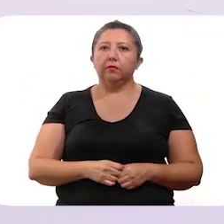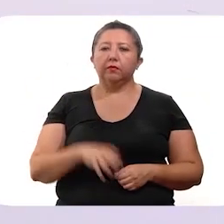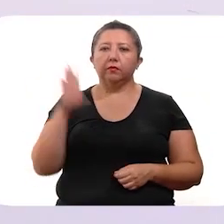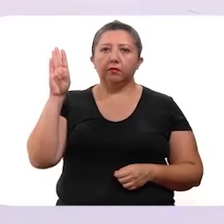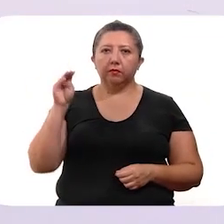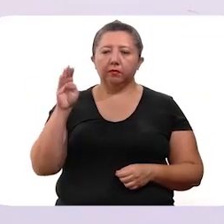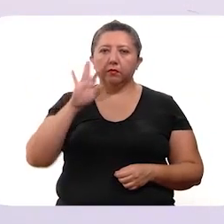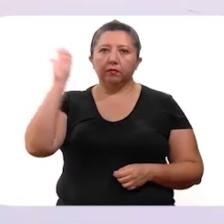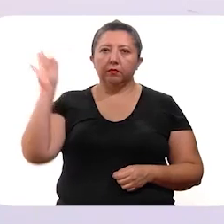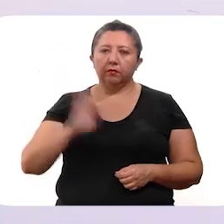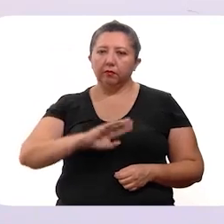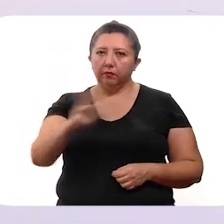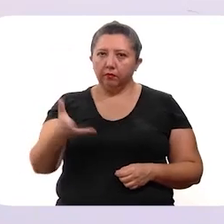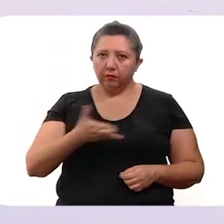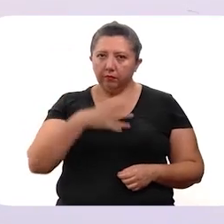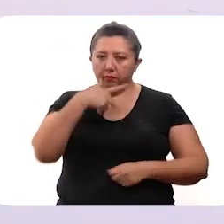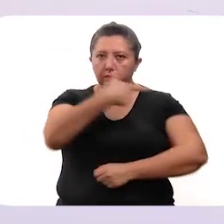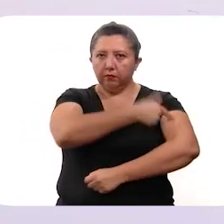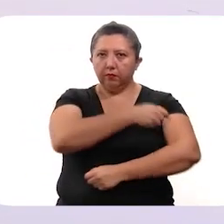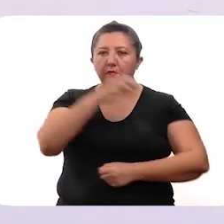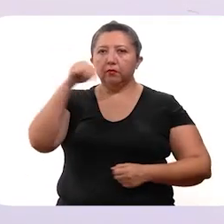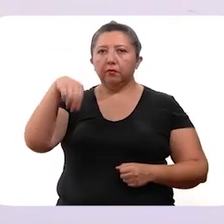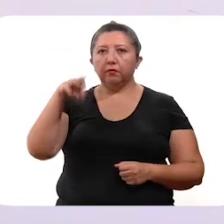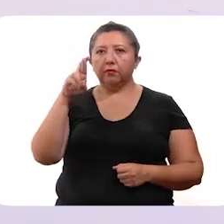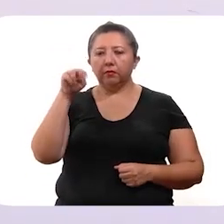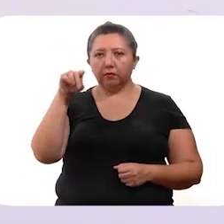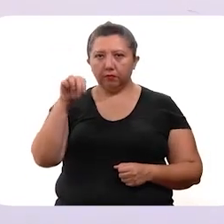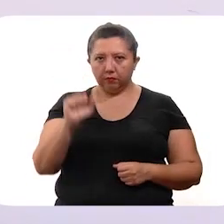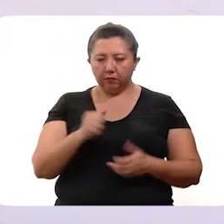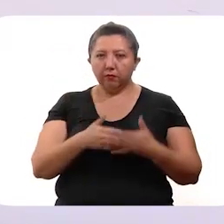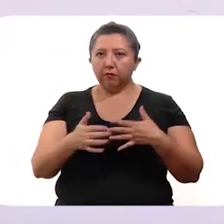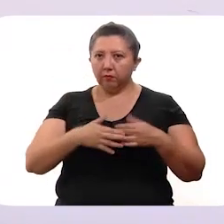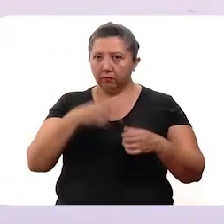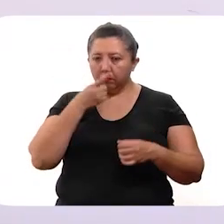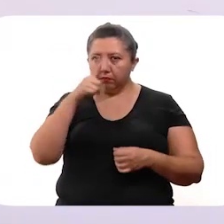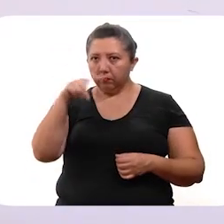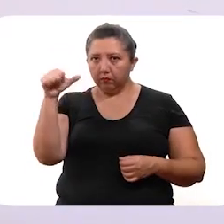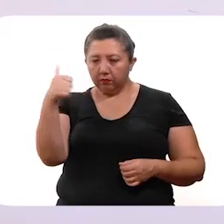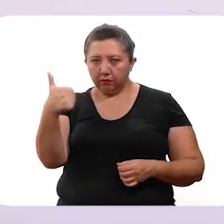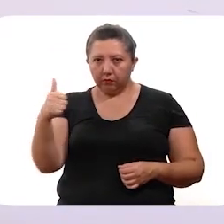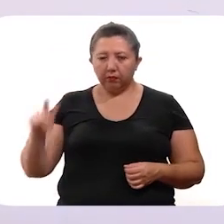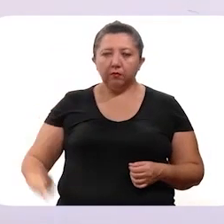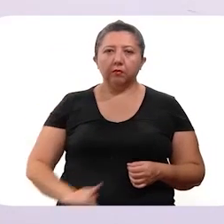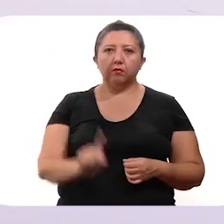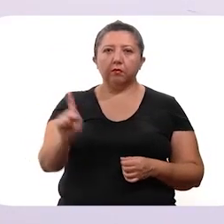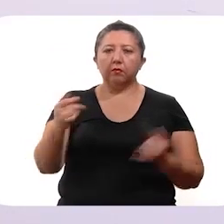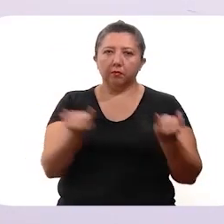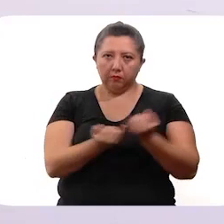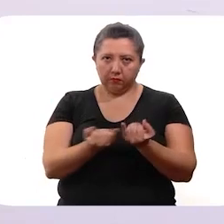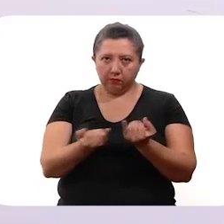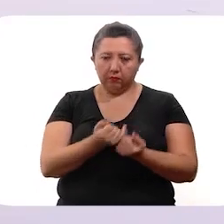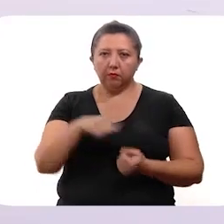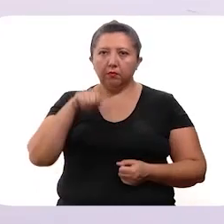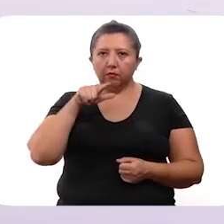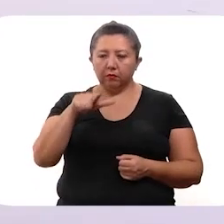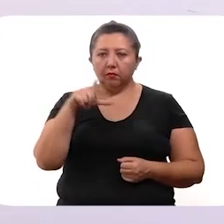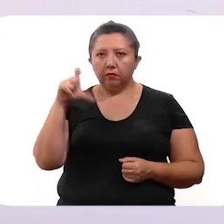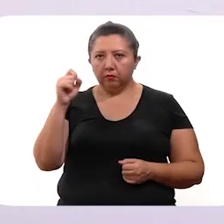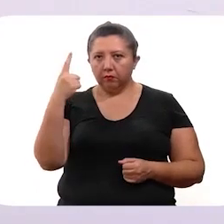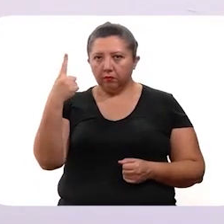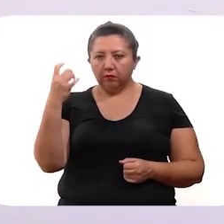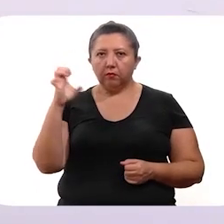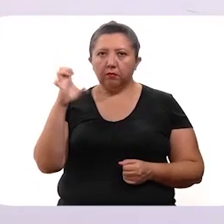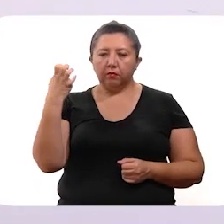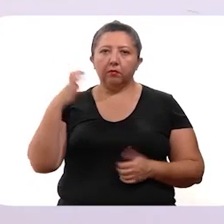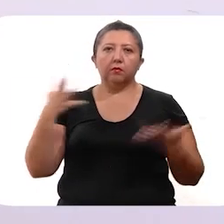del 90% recibieron el refuerzo de la vacuna Moderna contra el coronavirus en los 106 municipios. Igualmente, del 17 al 21 de